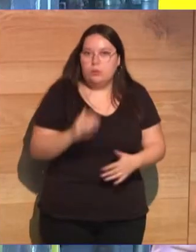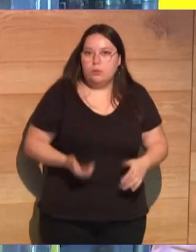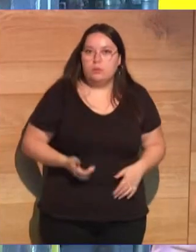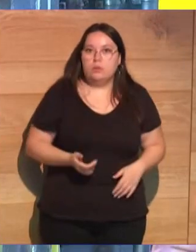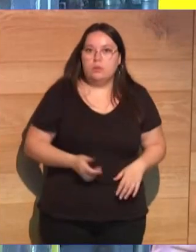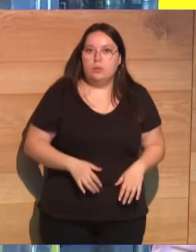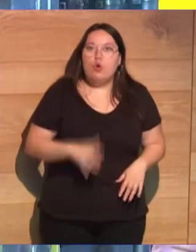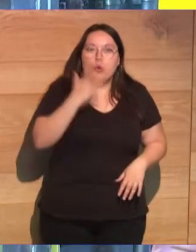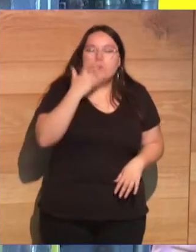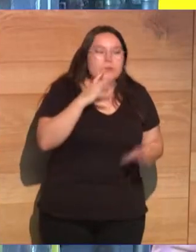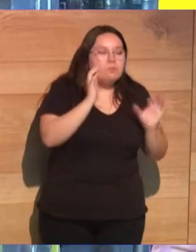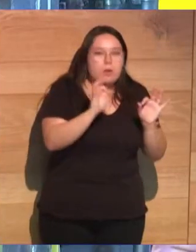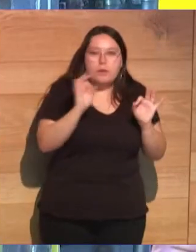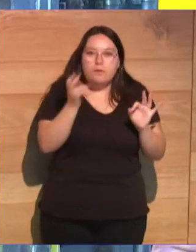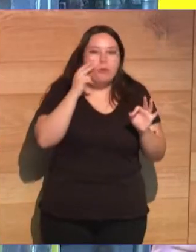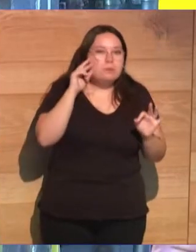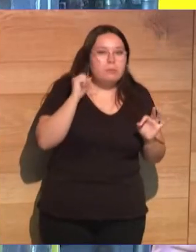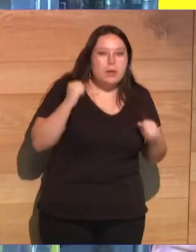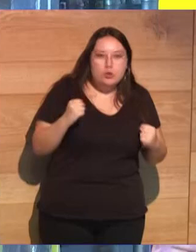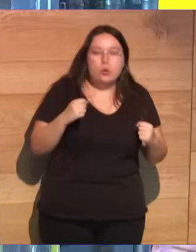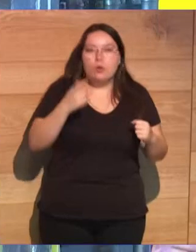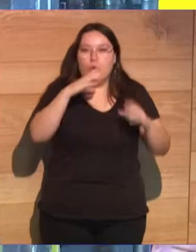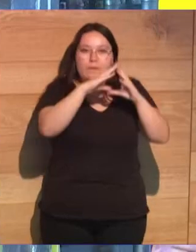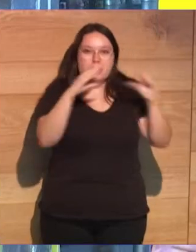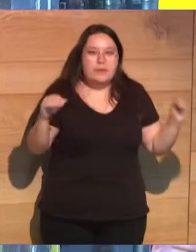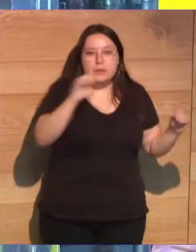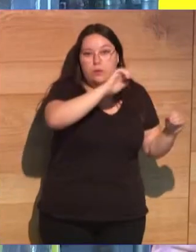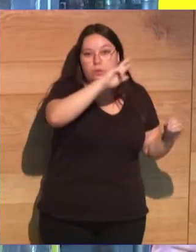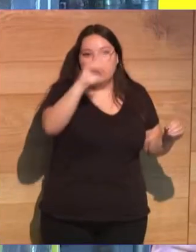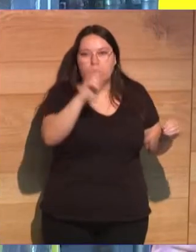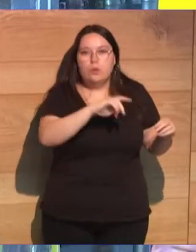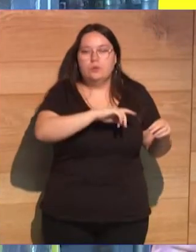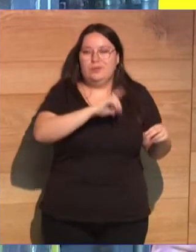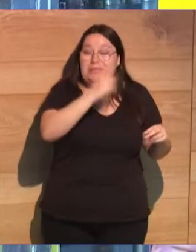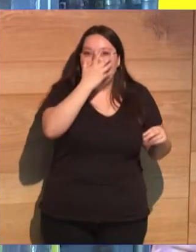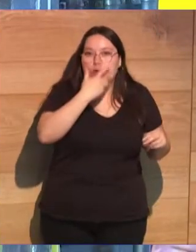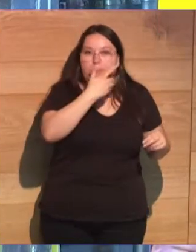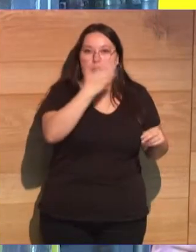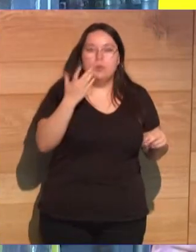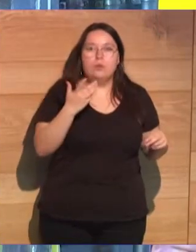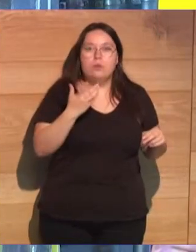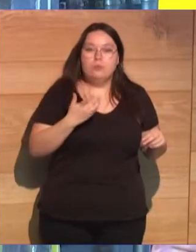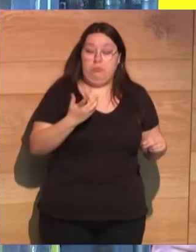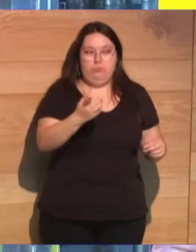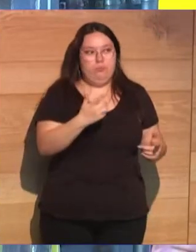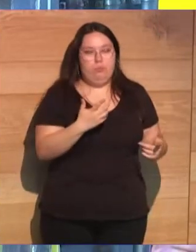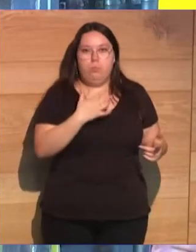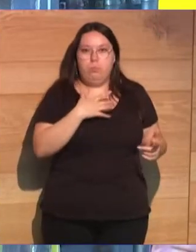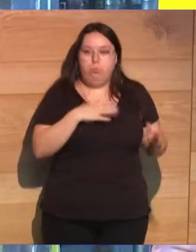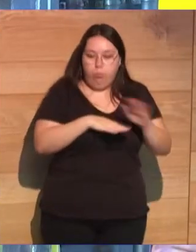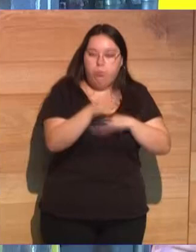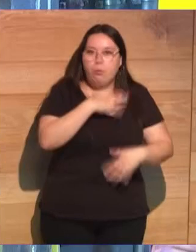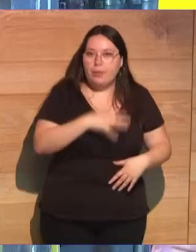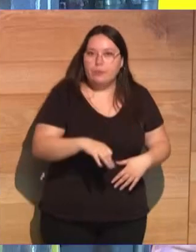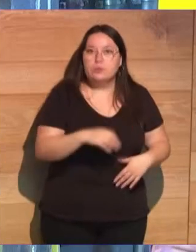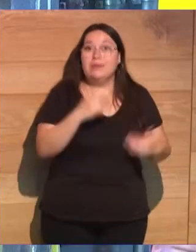muy específico, muy experto, de universidades de Estados Unidos. Ese conocimiento nos llega y además,